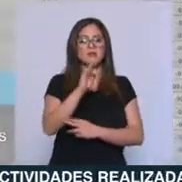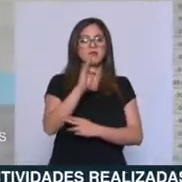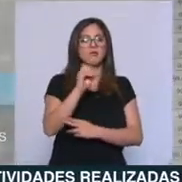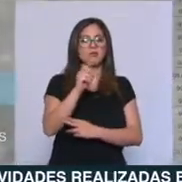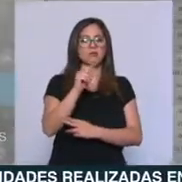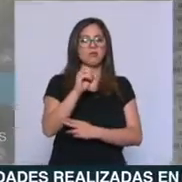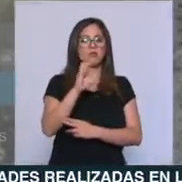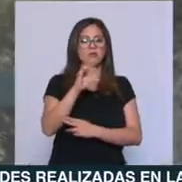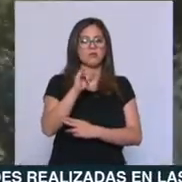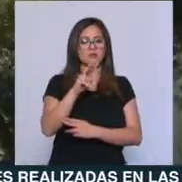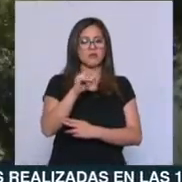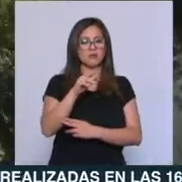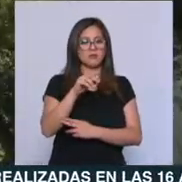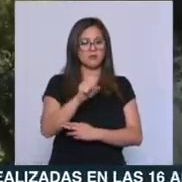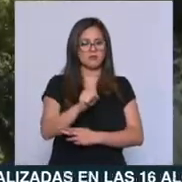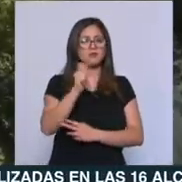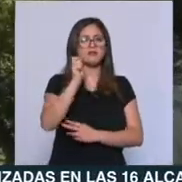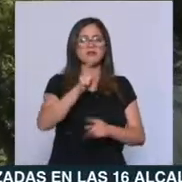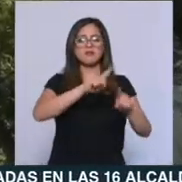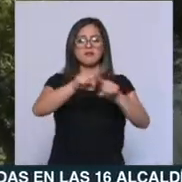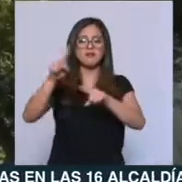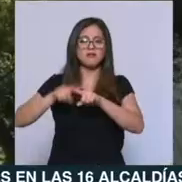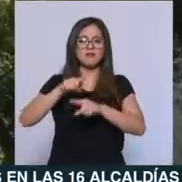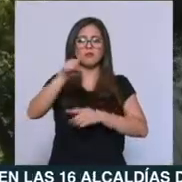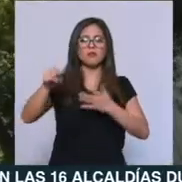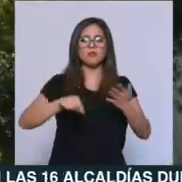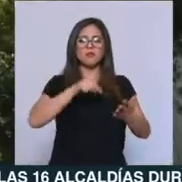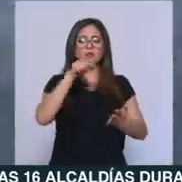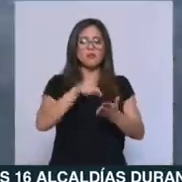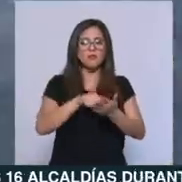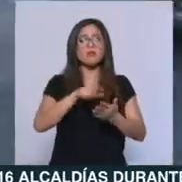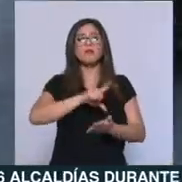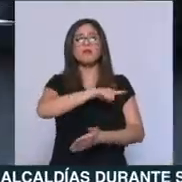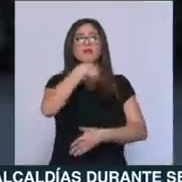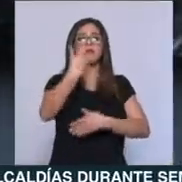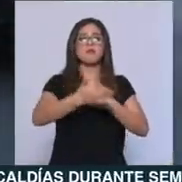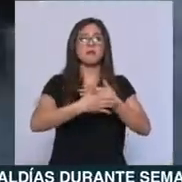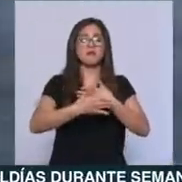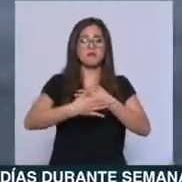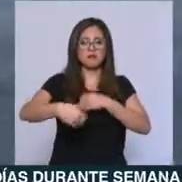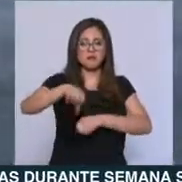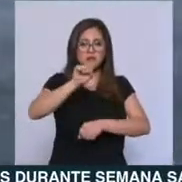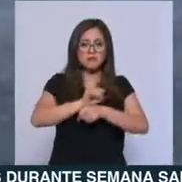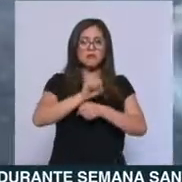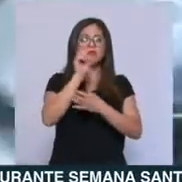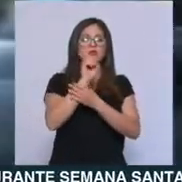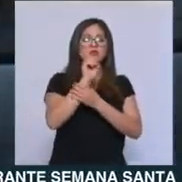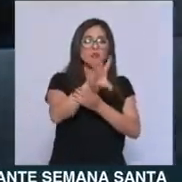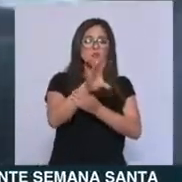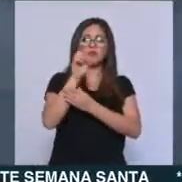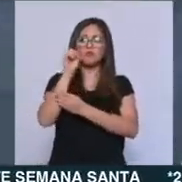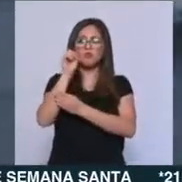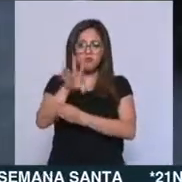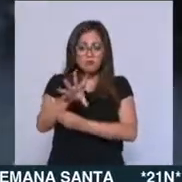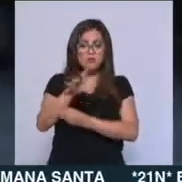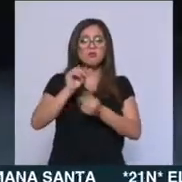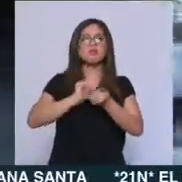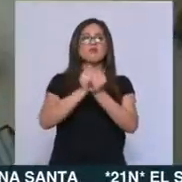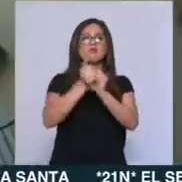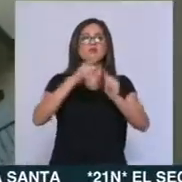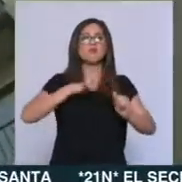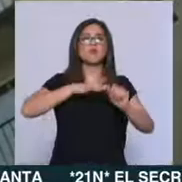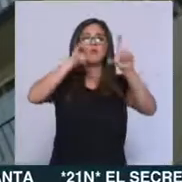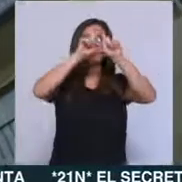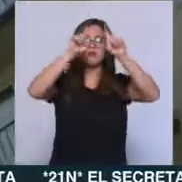La reubicación se realizó en los puntos de mayor incidencia y en las próximas semanas cada radar y fotocívica tendrán un letrero